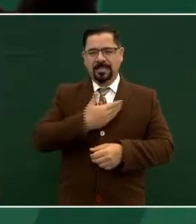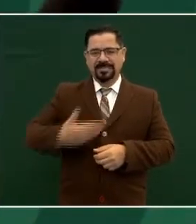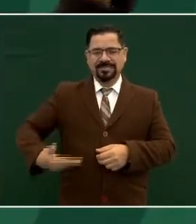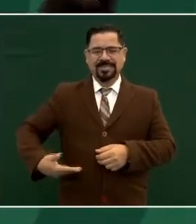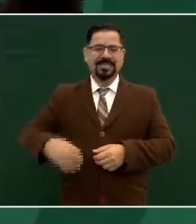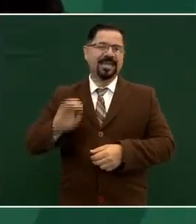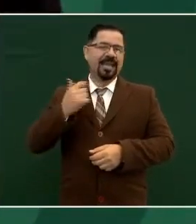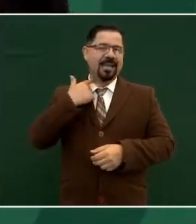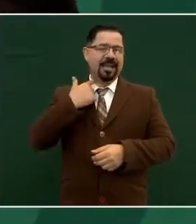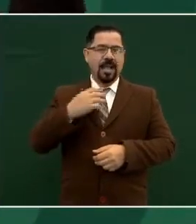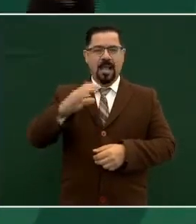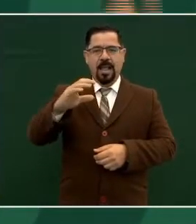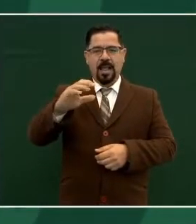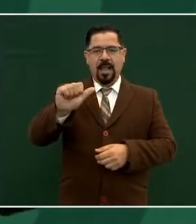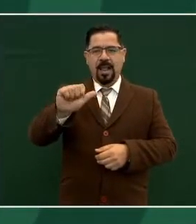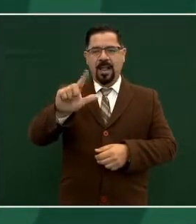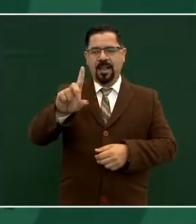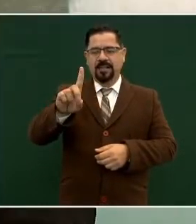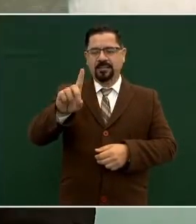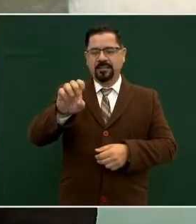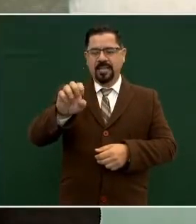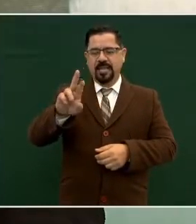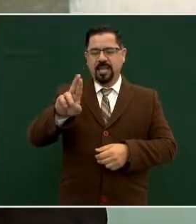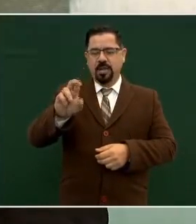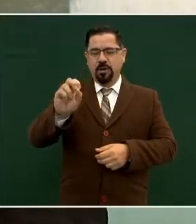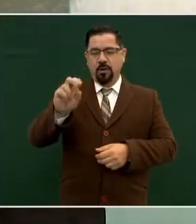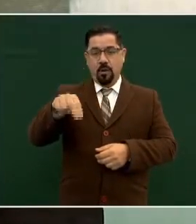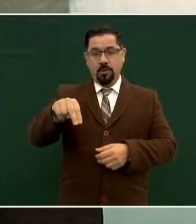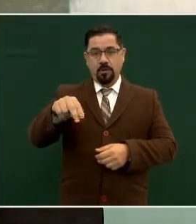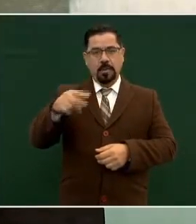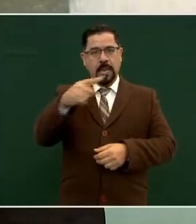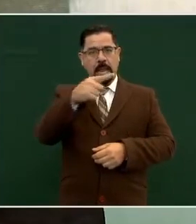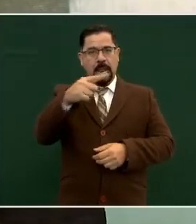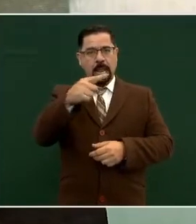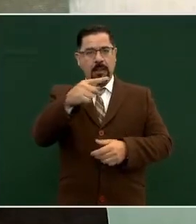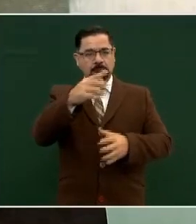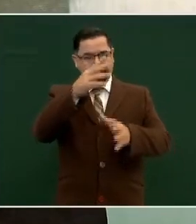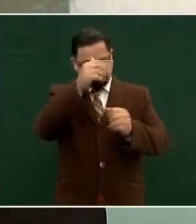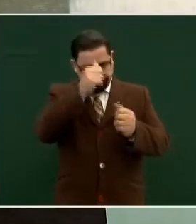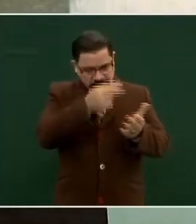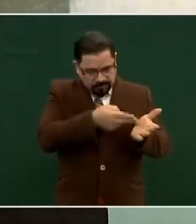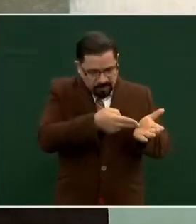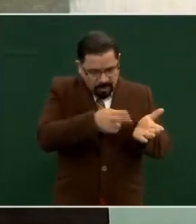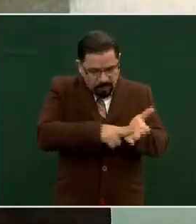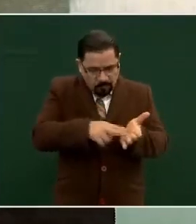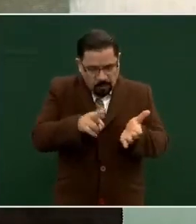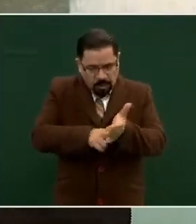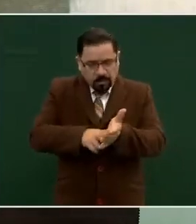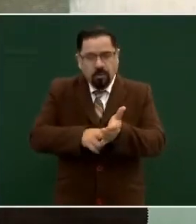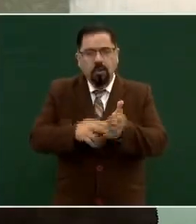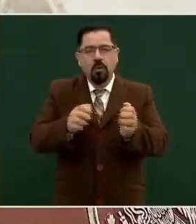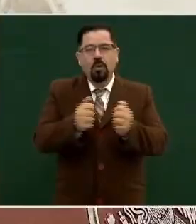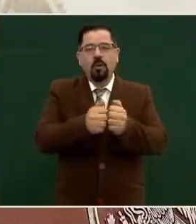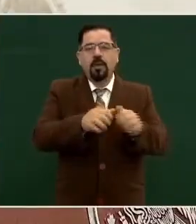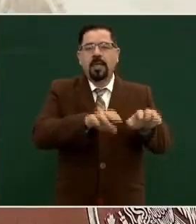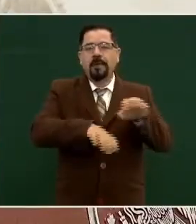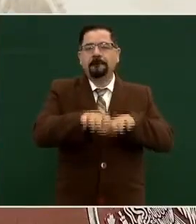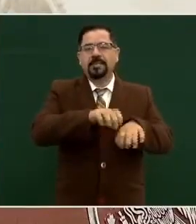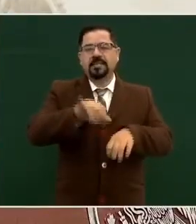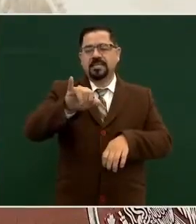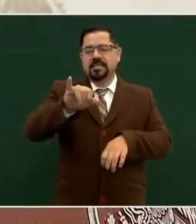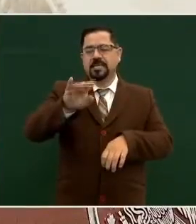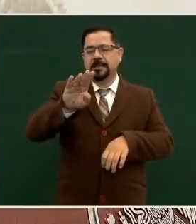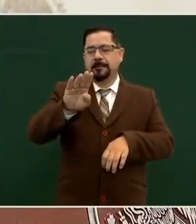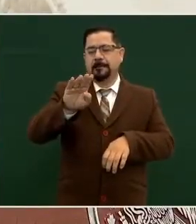después de que el trato a Iberdrola fue excepcional, que se le